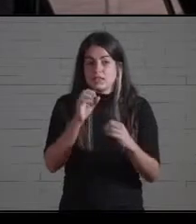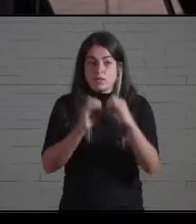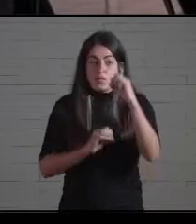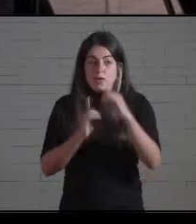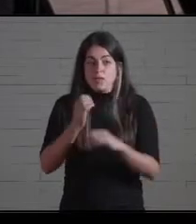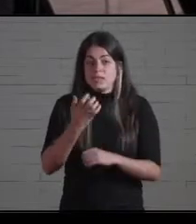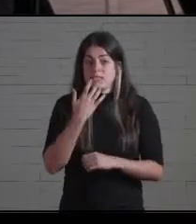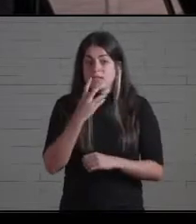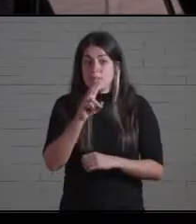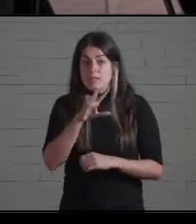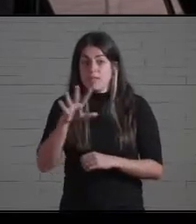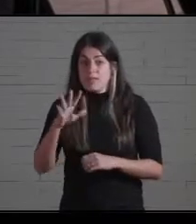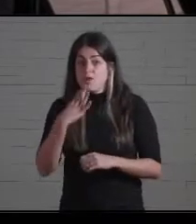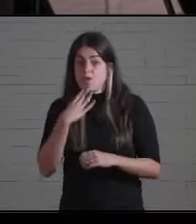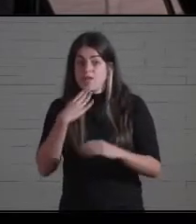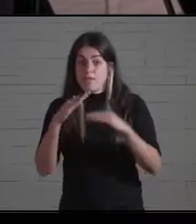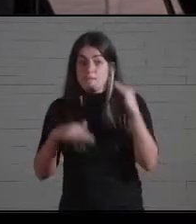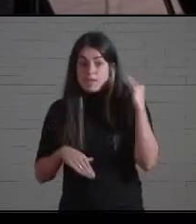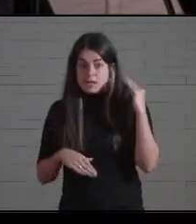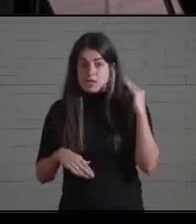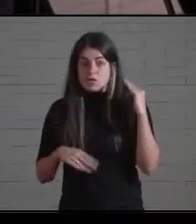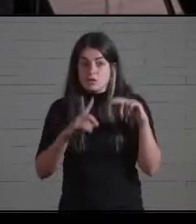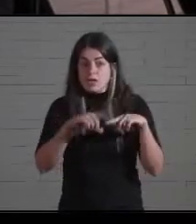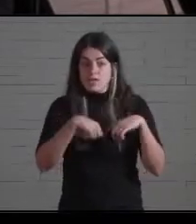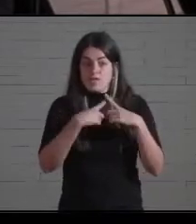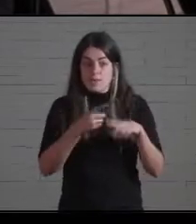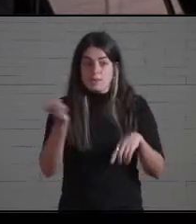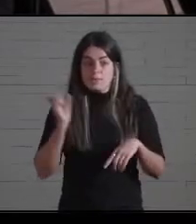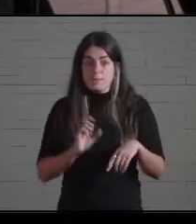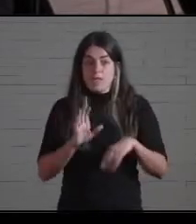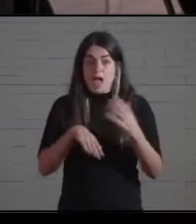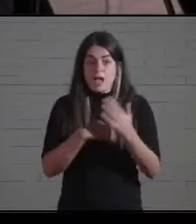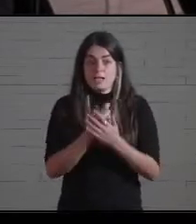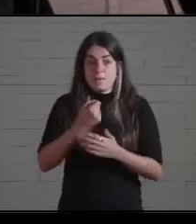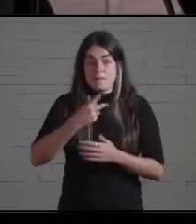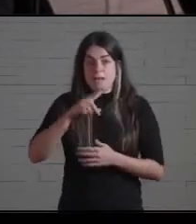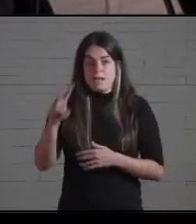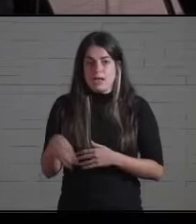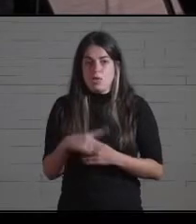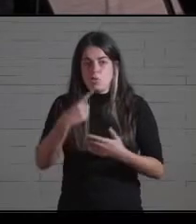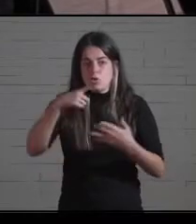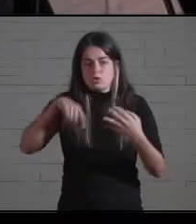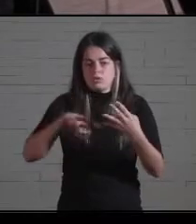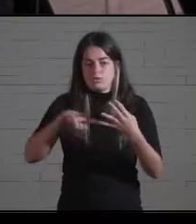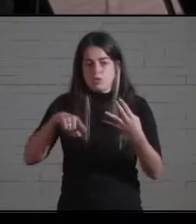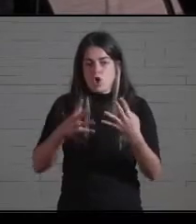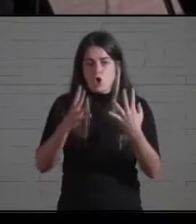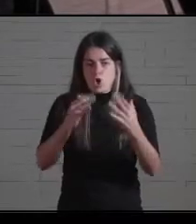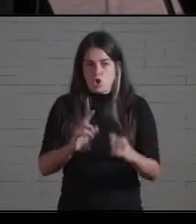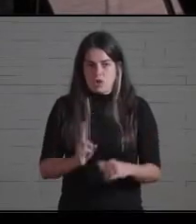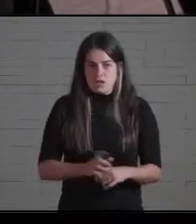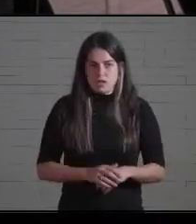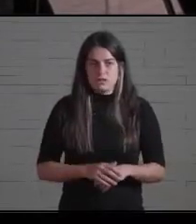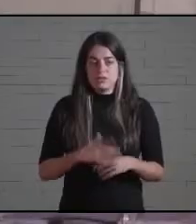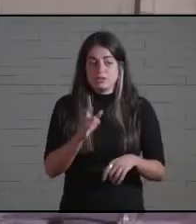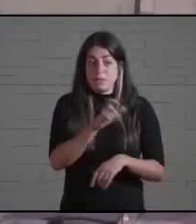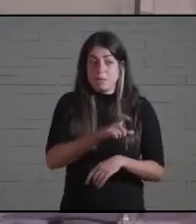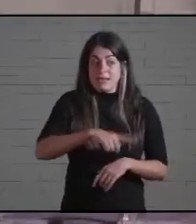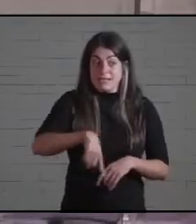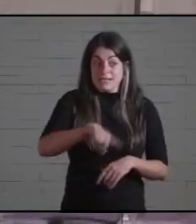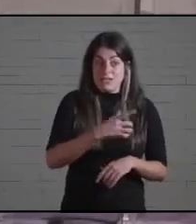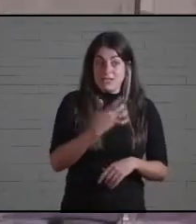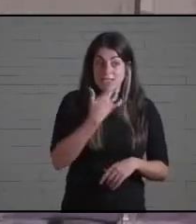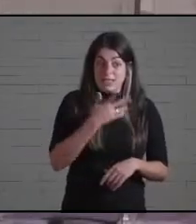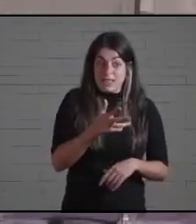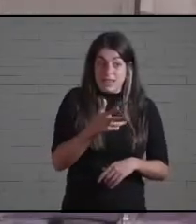menores de 25 años que ingresan hasta 1.000 euros no llegan a fin de mes. ¿Hasta qué punto estas personas que no tienen